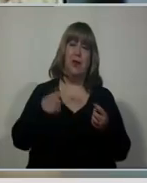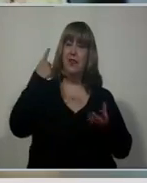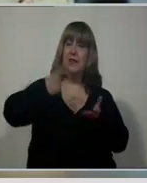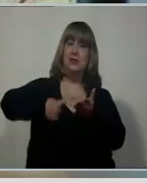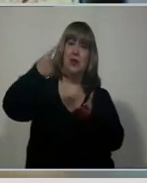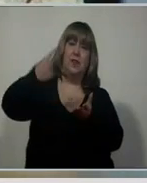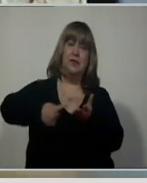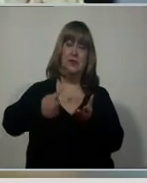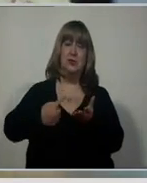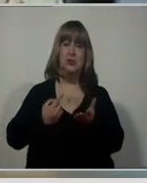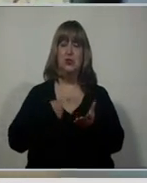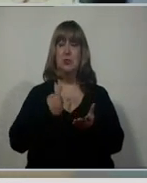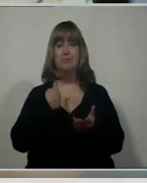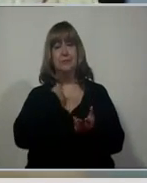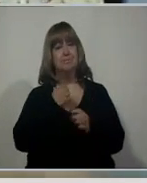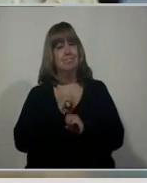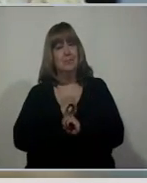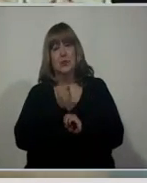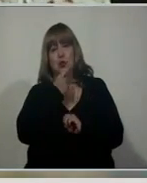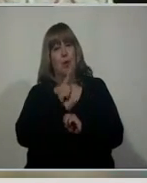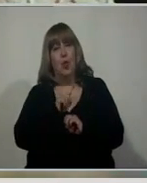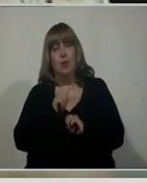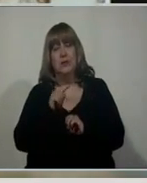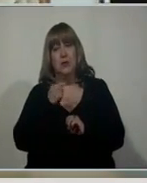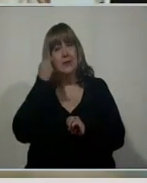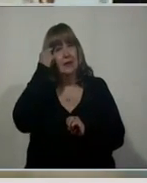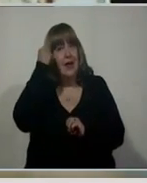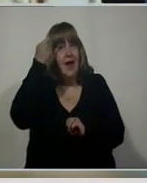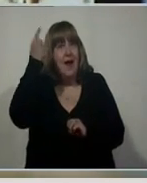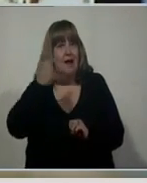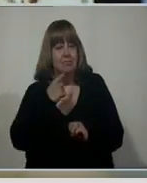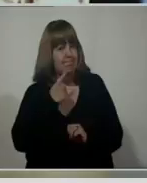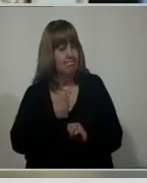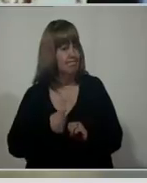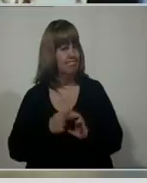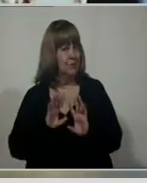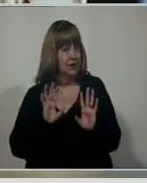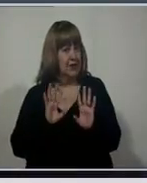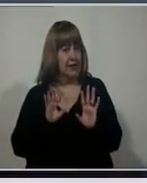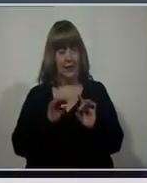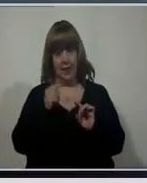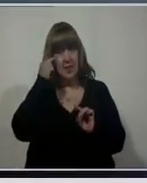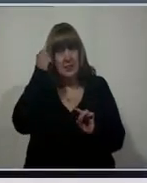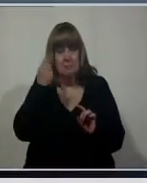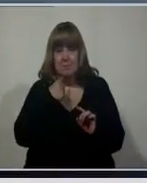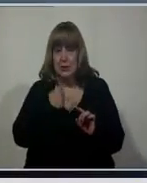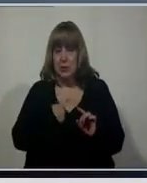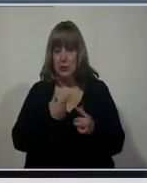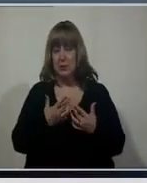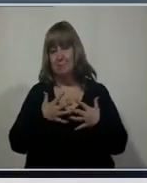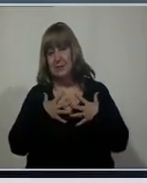y desilusionado esas fueron las palabras exactas exactas que tuvo mienta dijo dos cosas más que no son menores